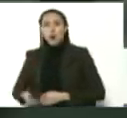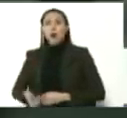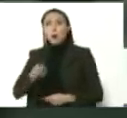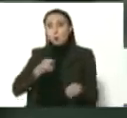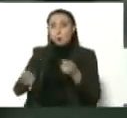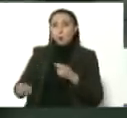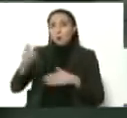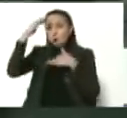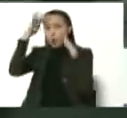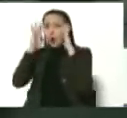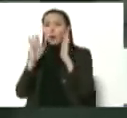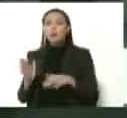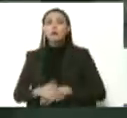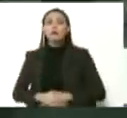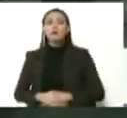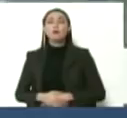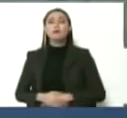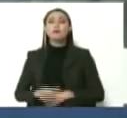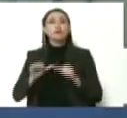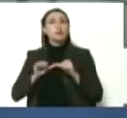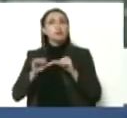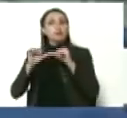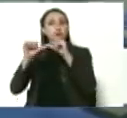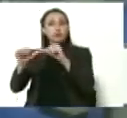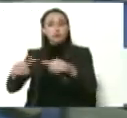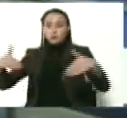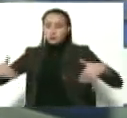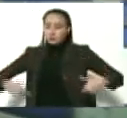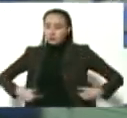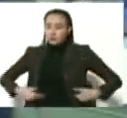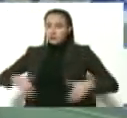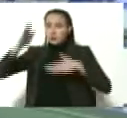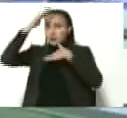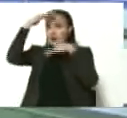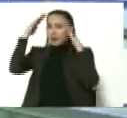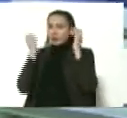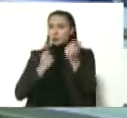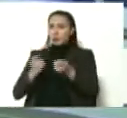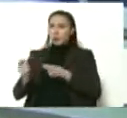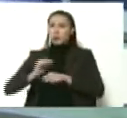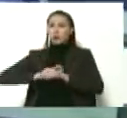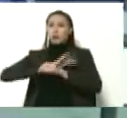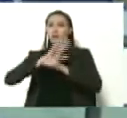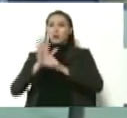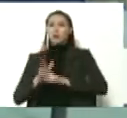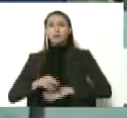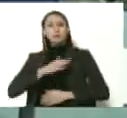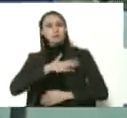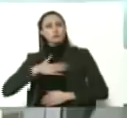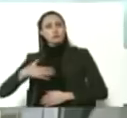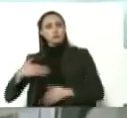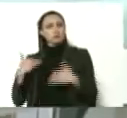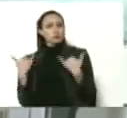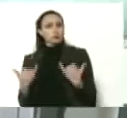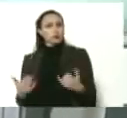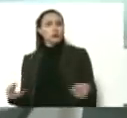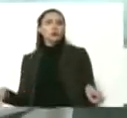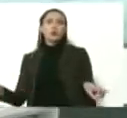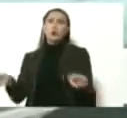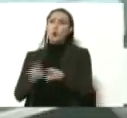este hospital y que siguen sumando esfuerzos para atender y controlar esta pandemia. Quisiéramos igualmente,